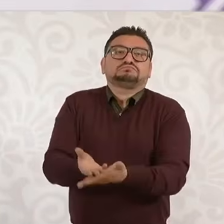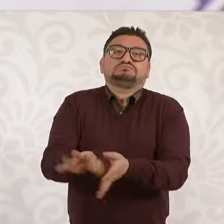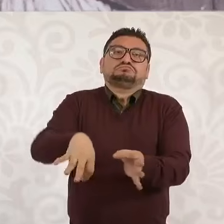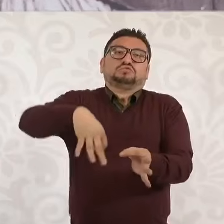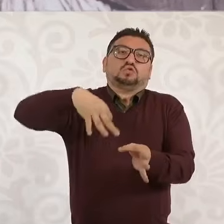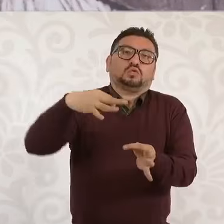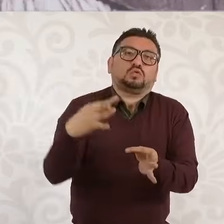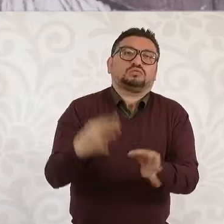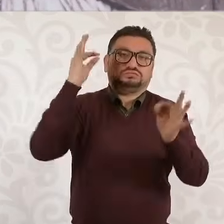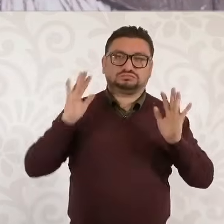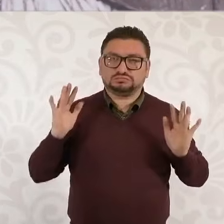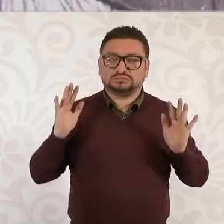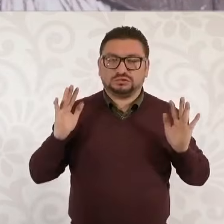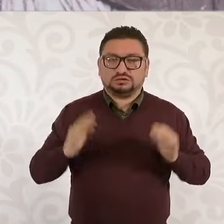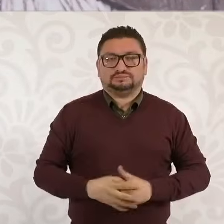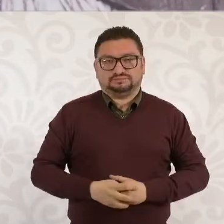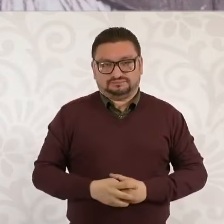Nosotros cumplimos con la gente